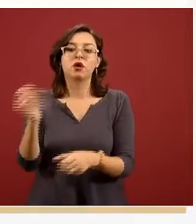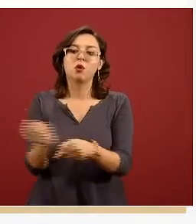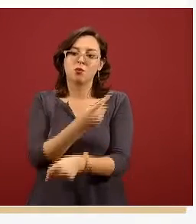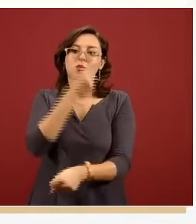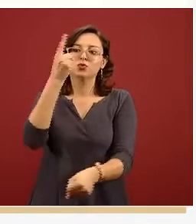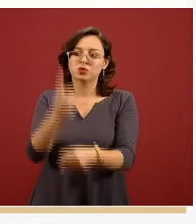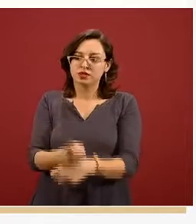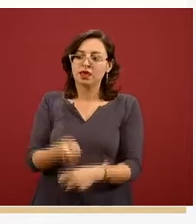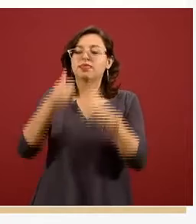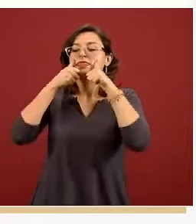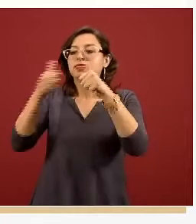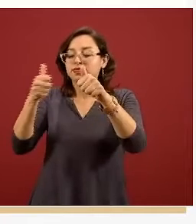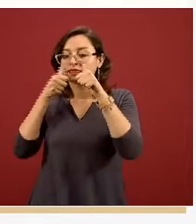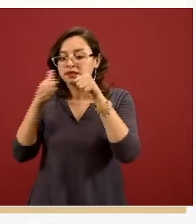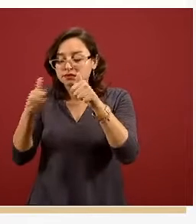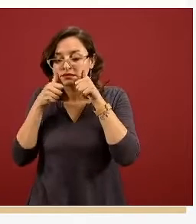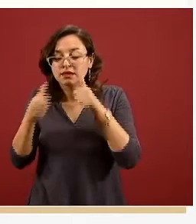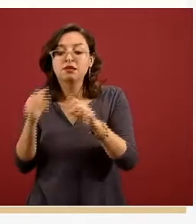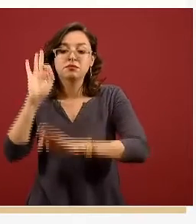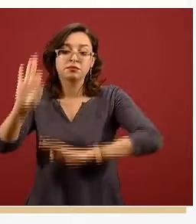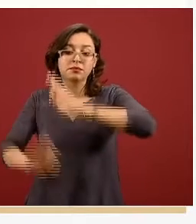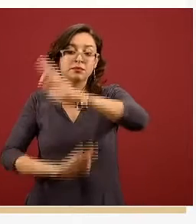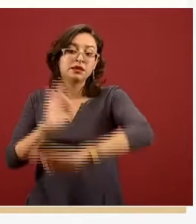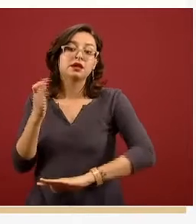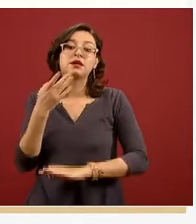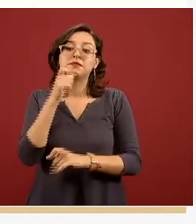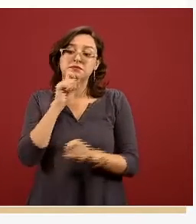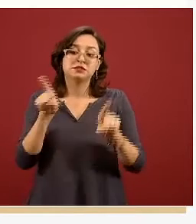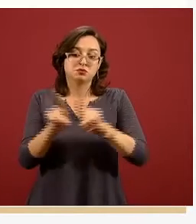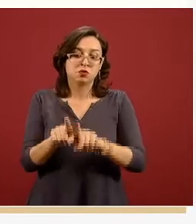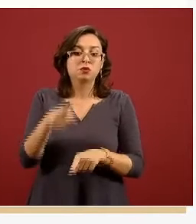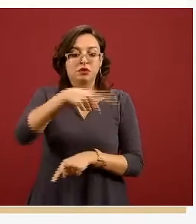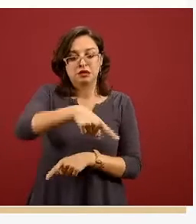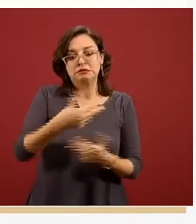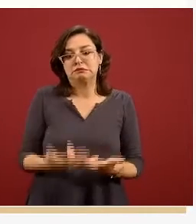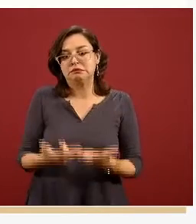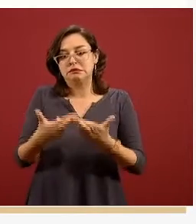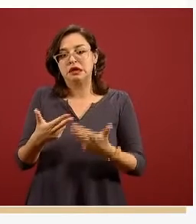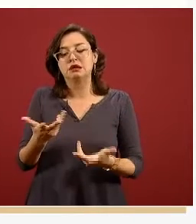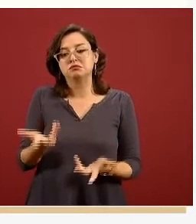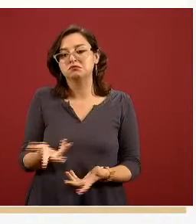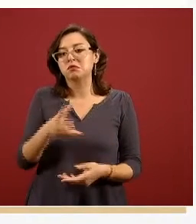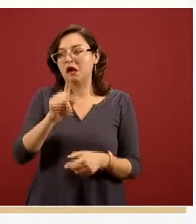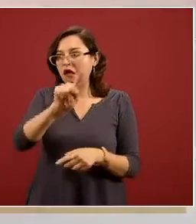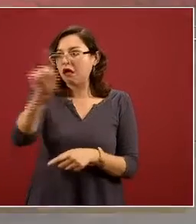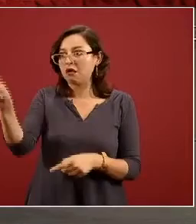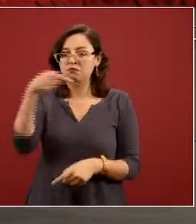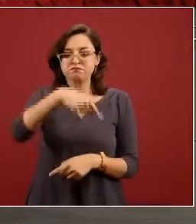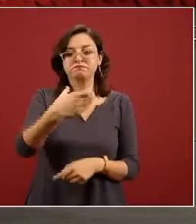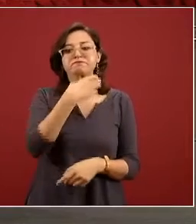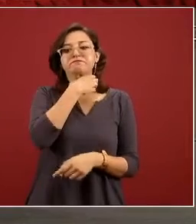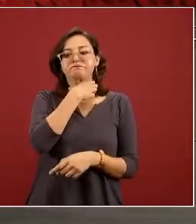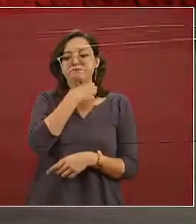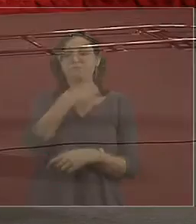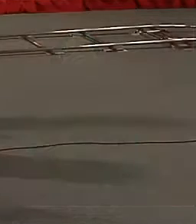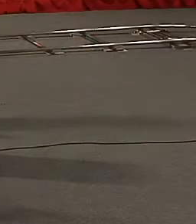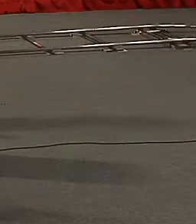de la atención al paciente ni tampoco continuar saturando. Y esta es precisamente la distribución por